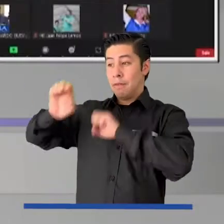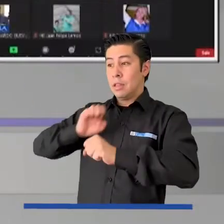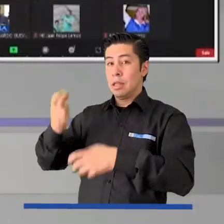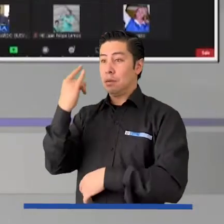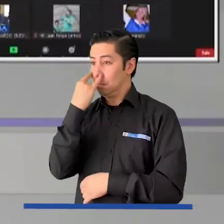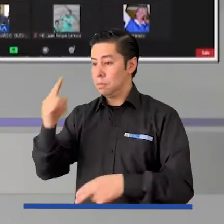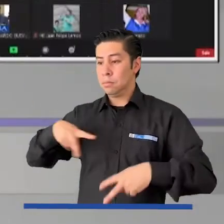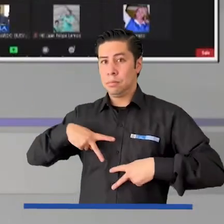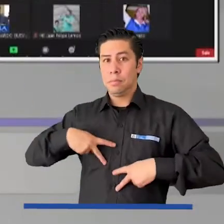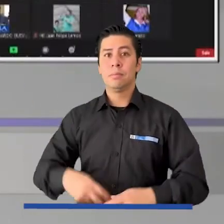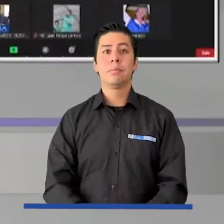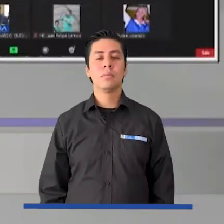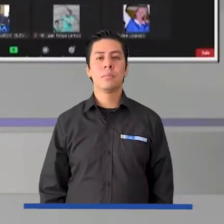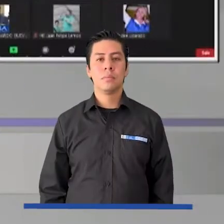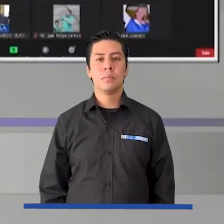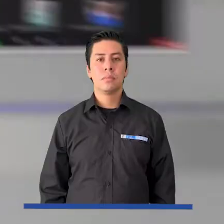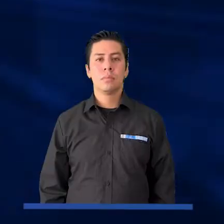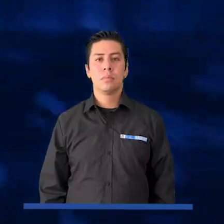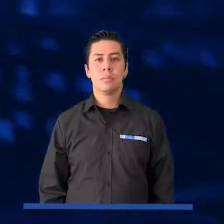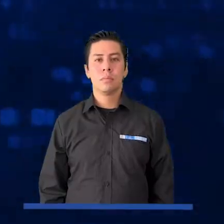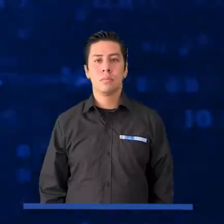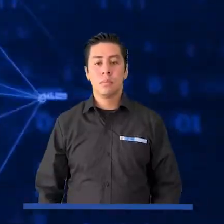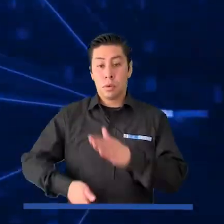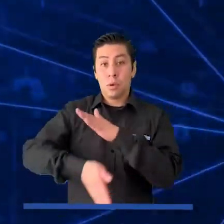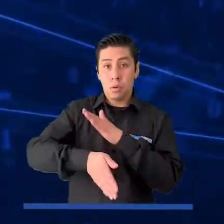representantes a la Cámara para defender sus intereses.